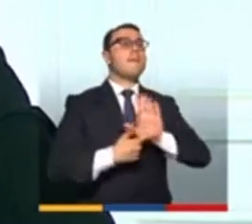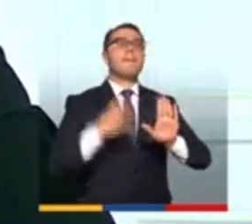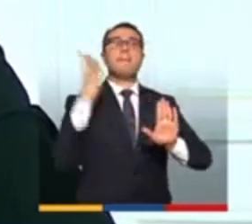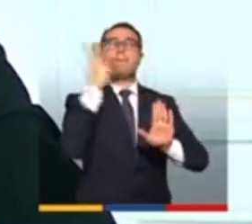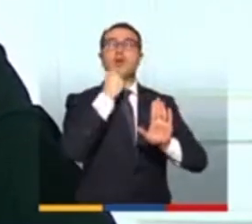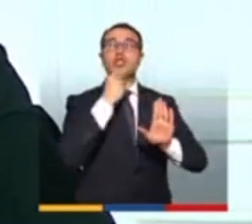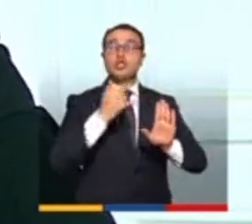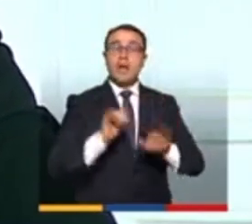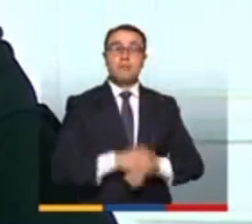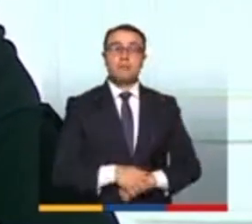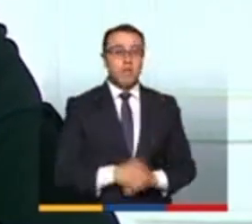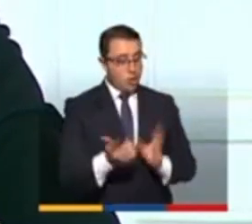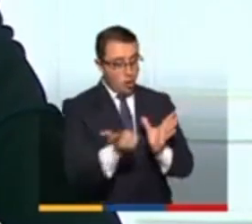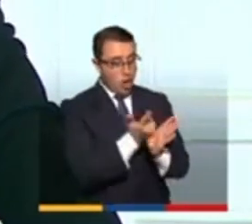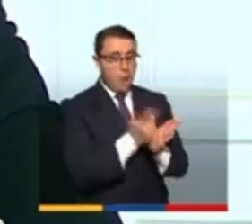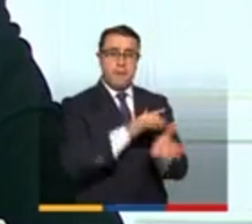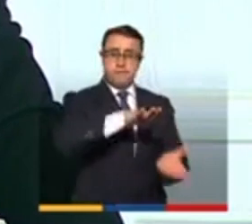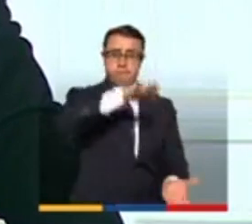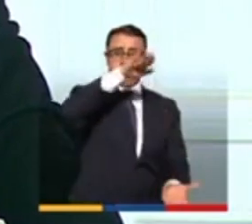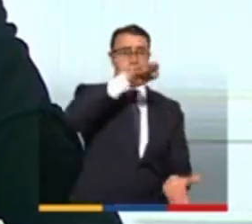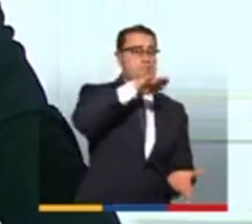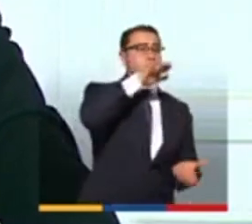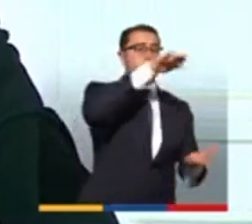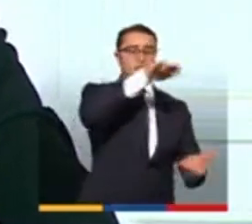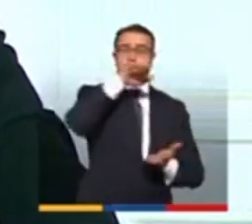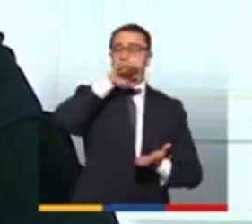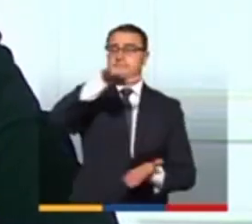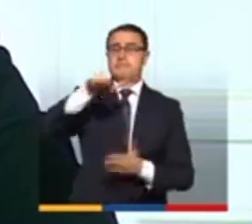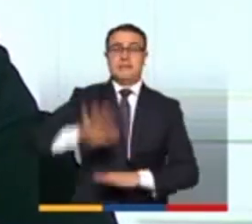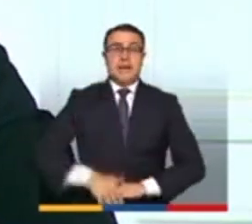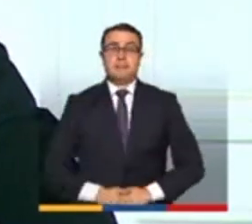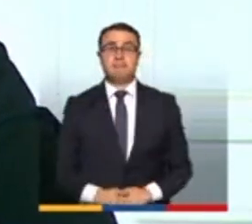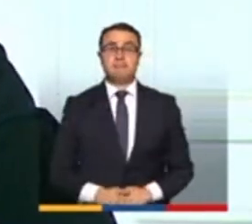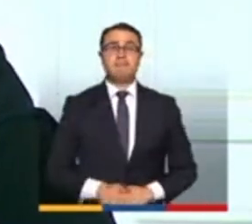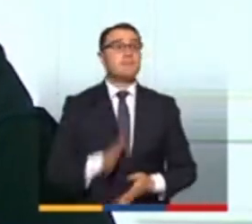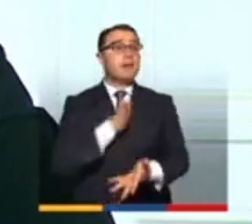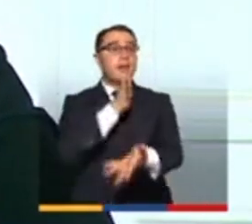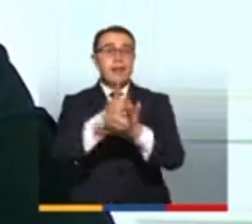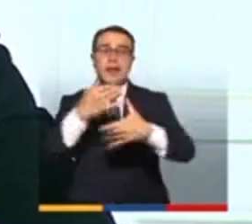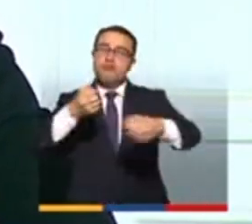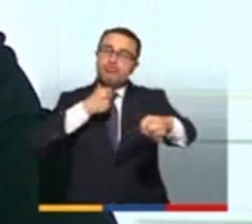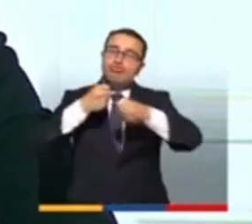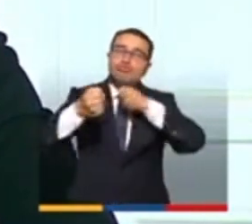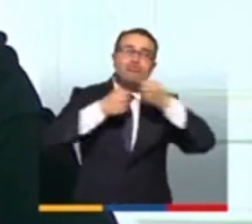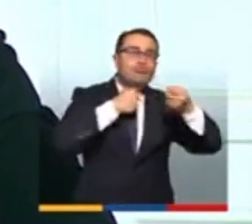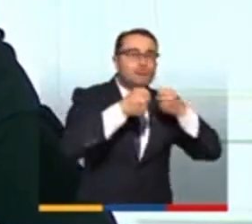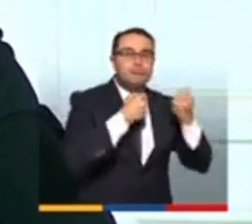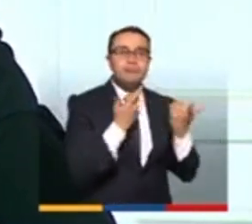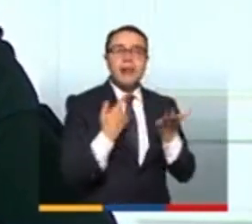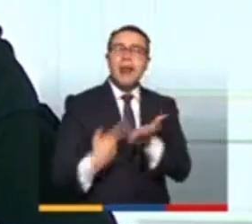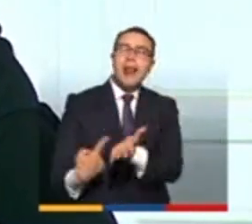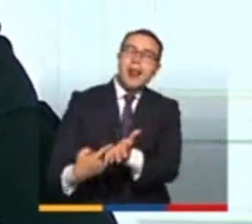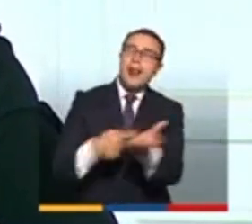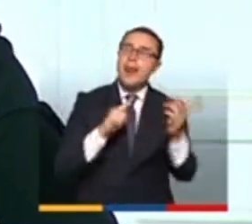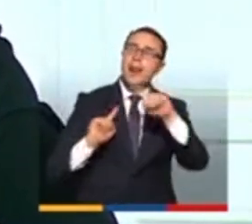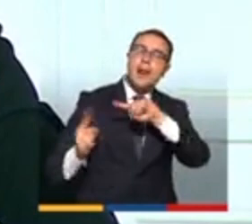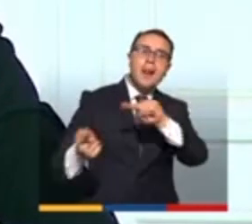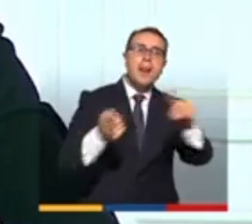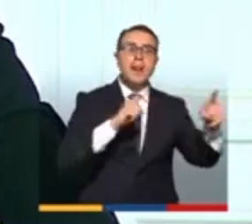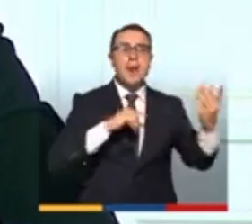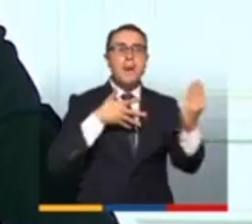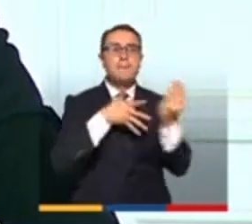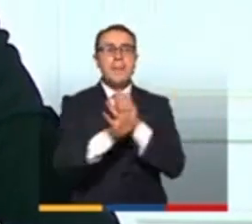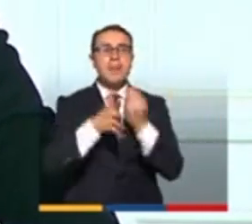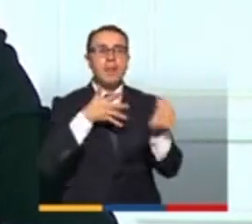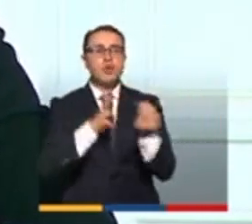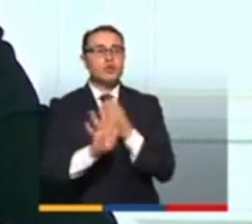gordos, un recorrido por la prensa, una discusión mediática y